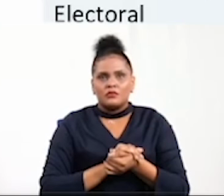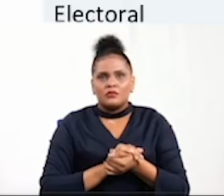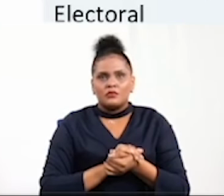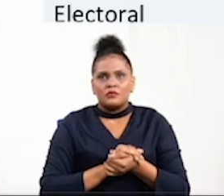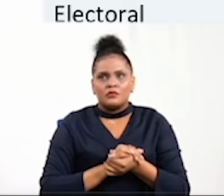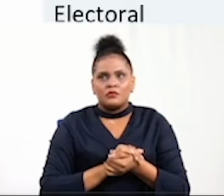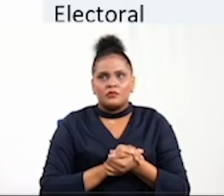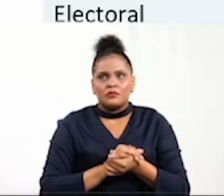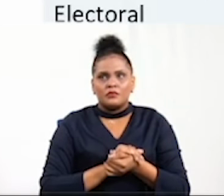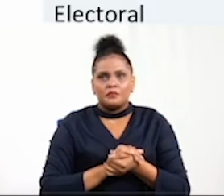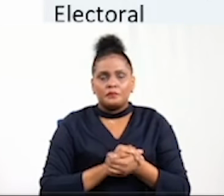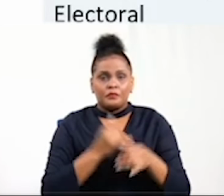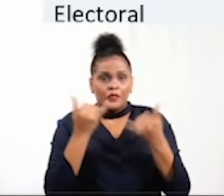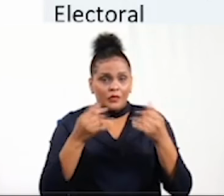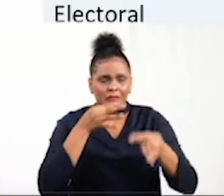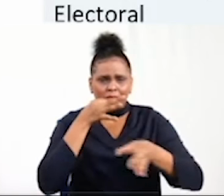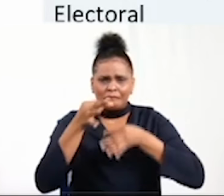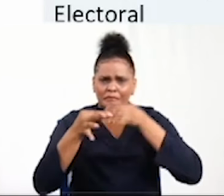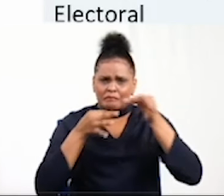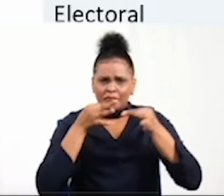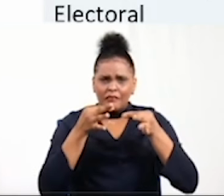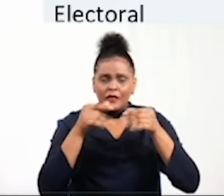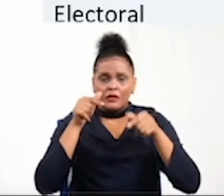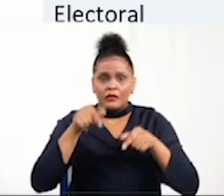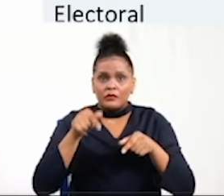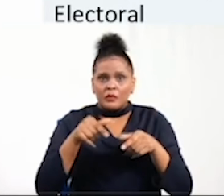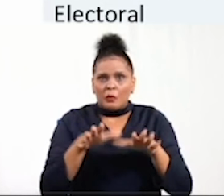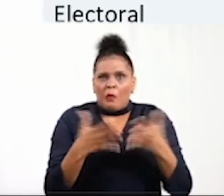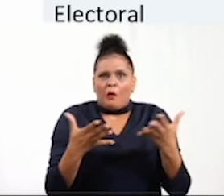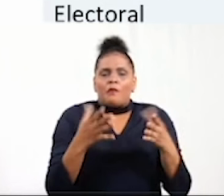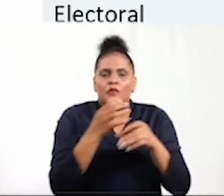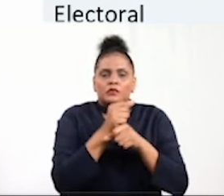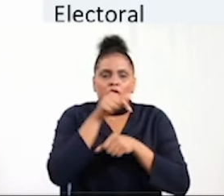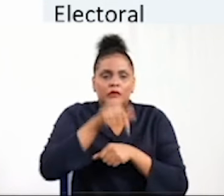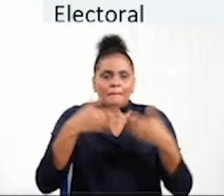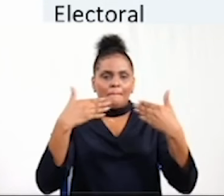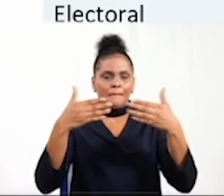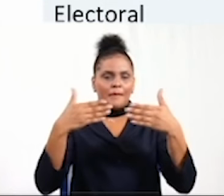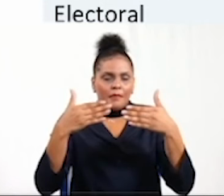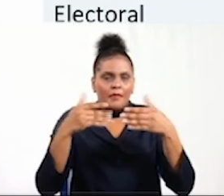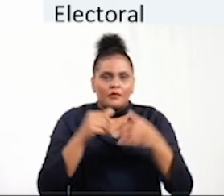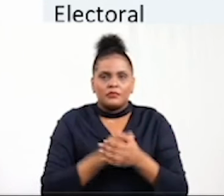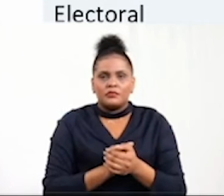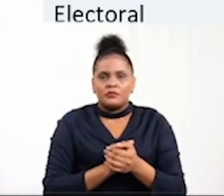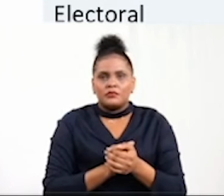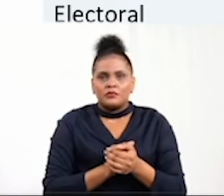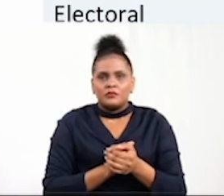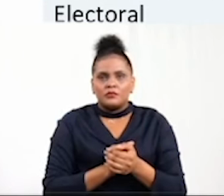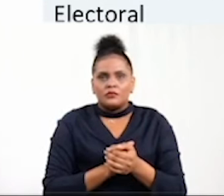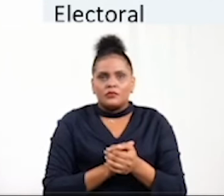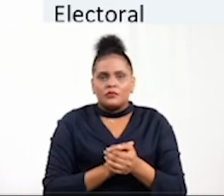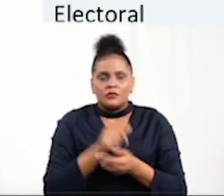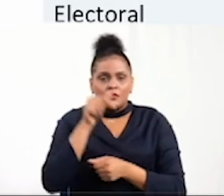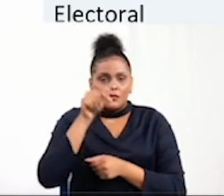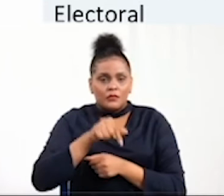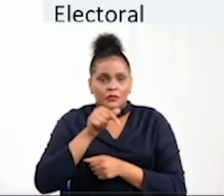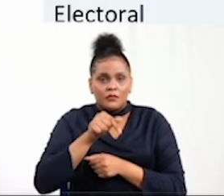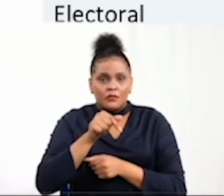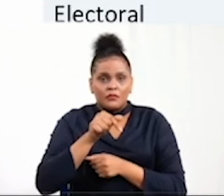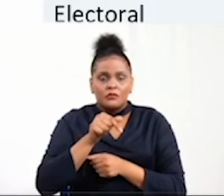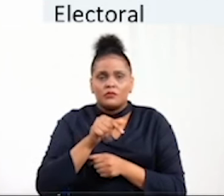quiero explicarles ahora el caso de panamá como ustedes han podido ver panamá si bien fue pionero en la